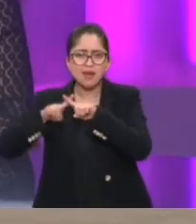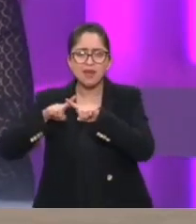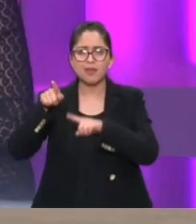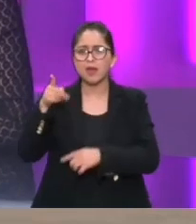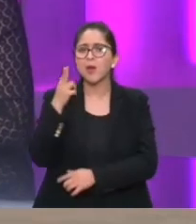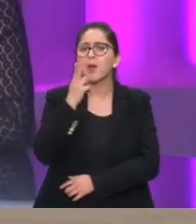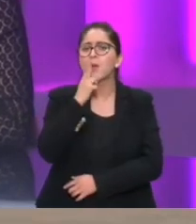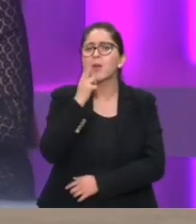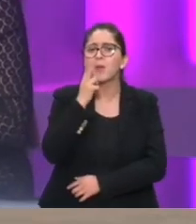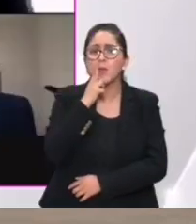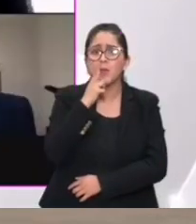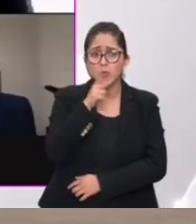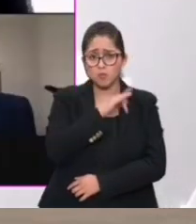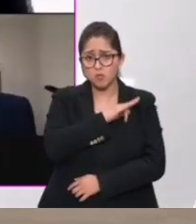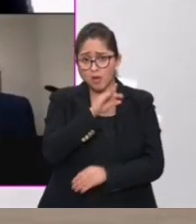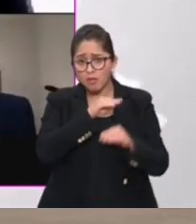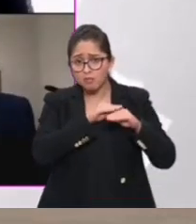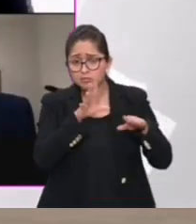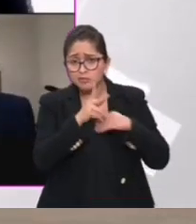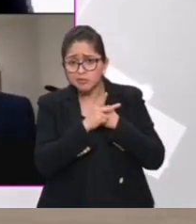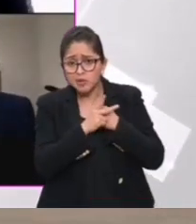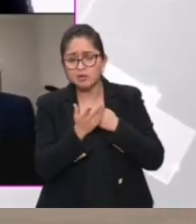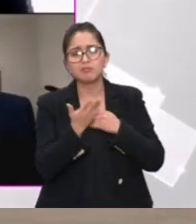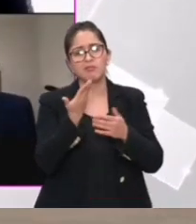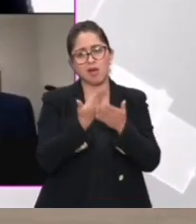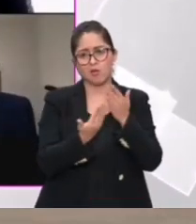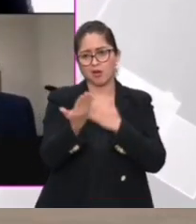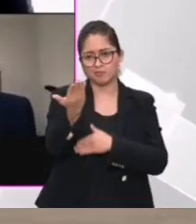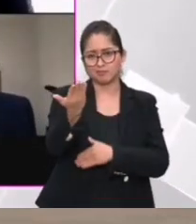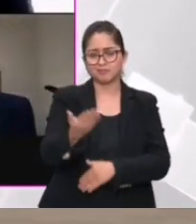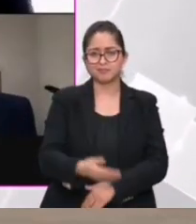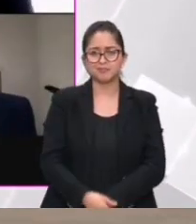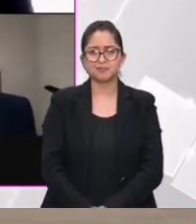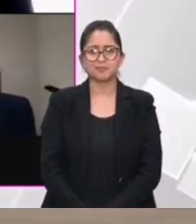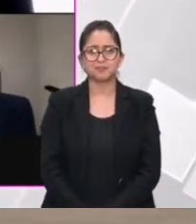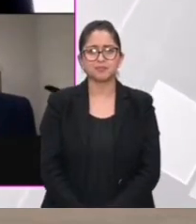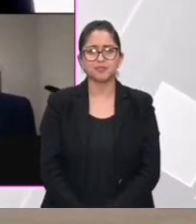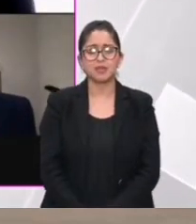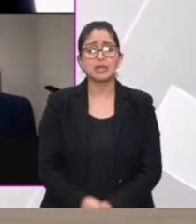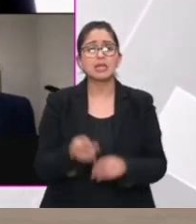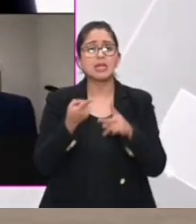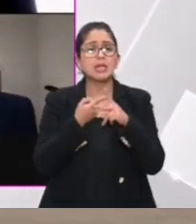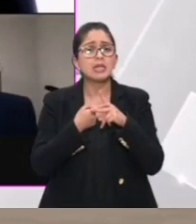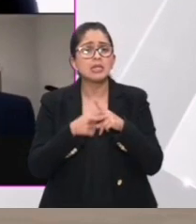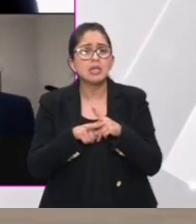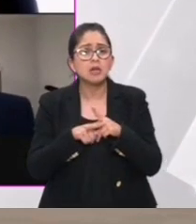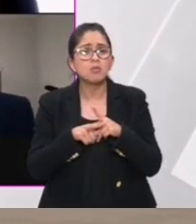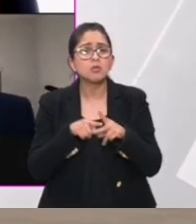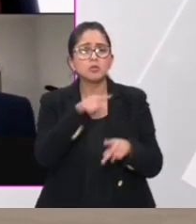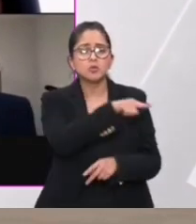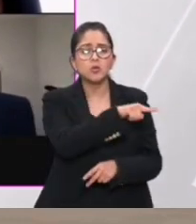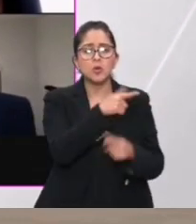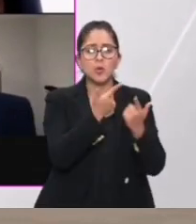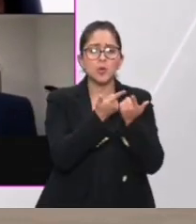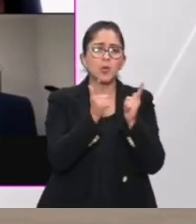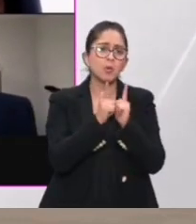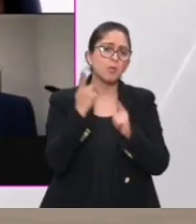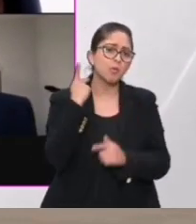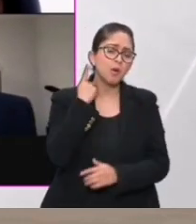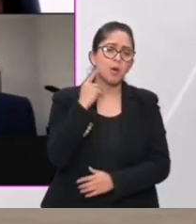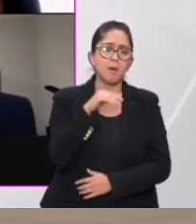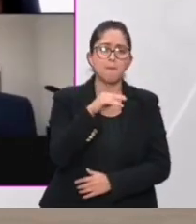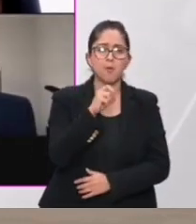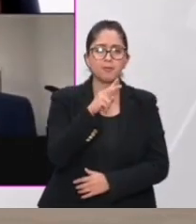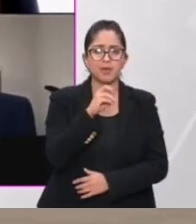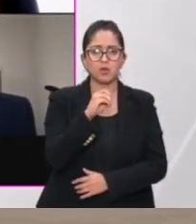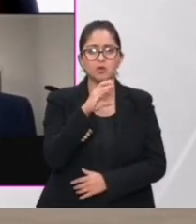tabaquero. Y empezamos este bloque, por favor, con Movimiento Ciudadano. Tiene usted la